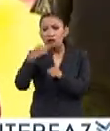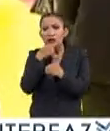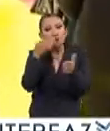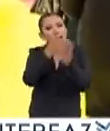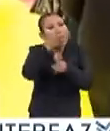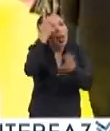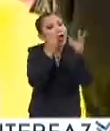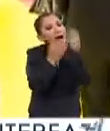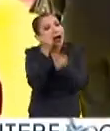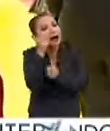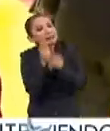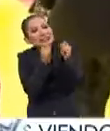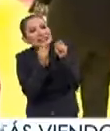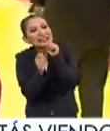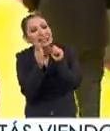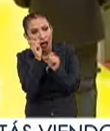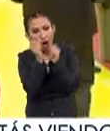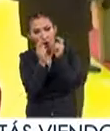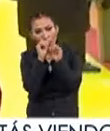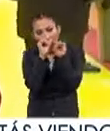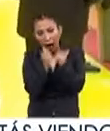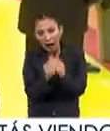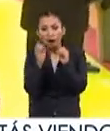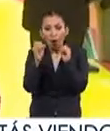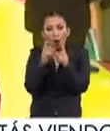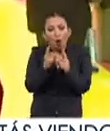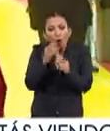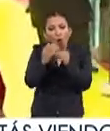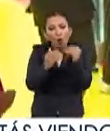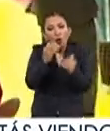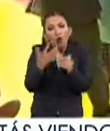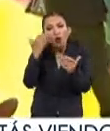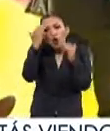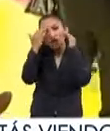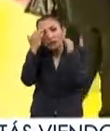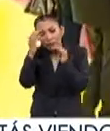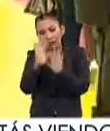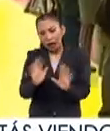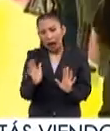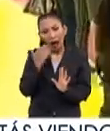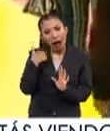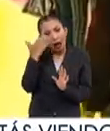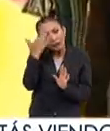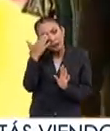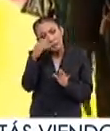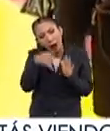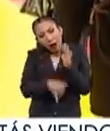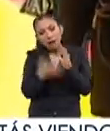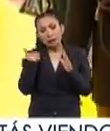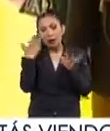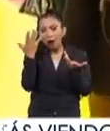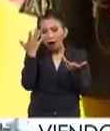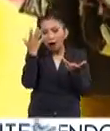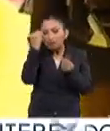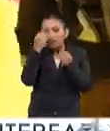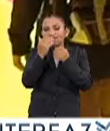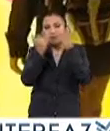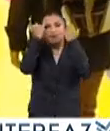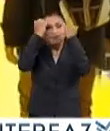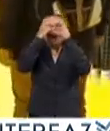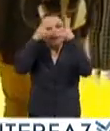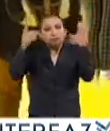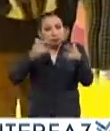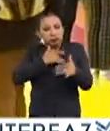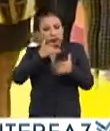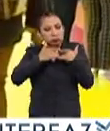vienen a aprender también algunas de las artes o a desarrollar también los conocimientos que ya tengan y sobre todo a desarrollar la creatividad,